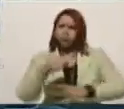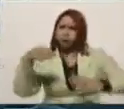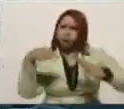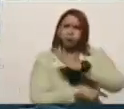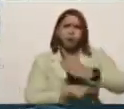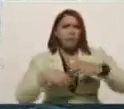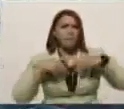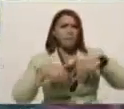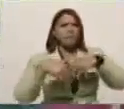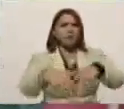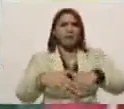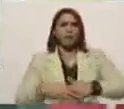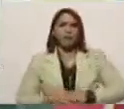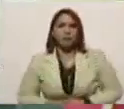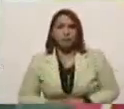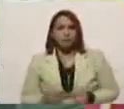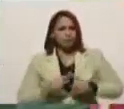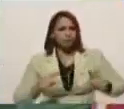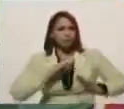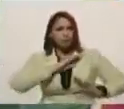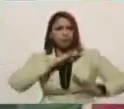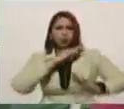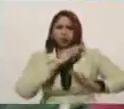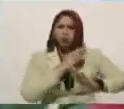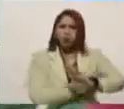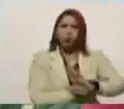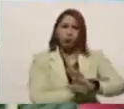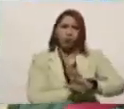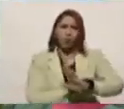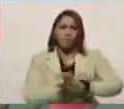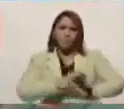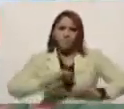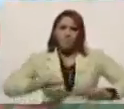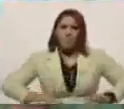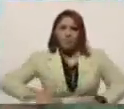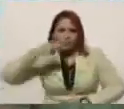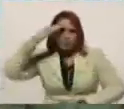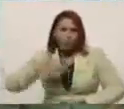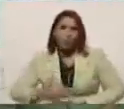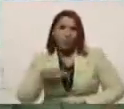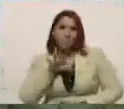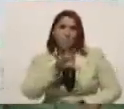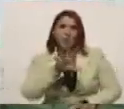militar, para fortalecer el poder militar de la nación.